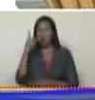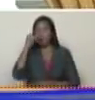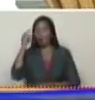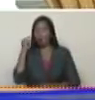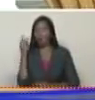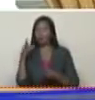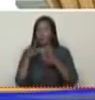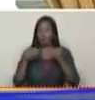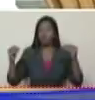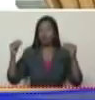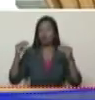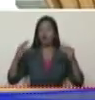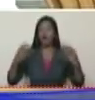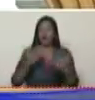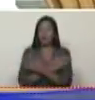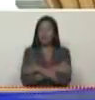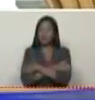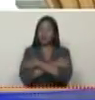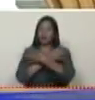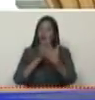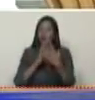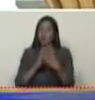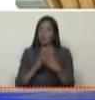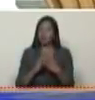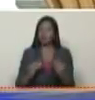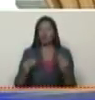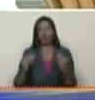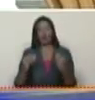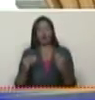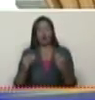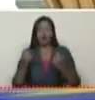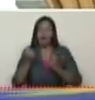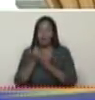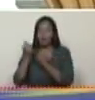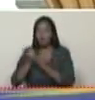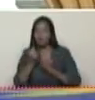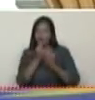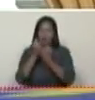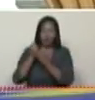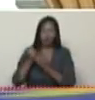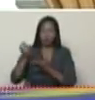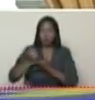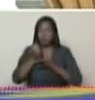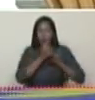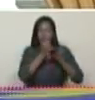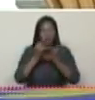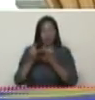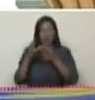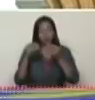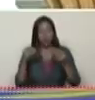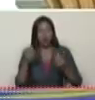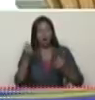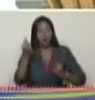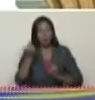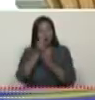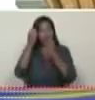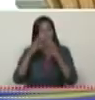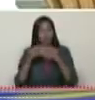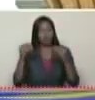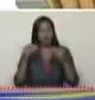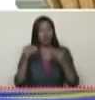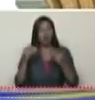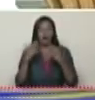venezolanas, para abrazarnos, para entreayudarnos, para apoyarnos en este